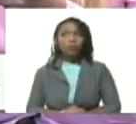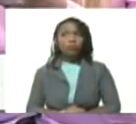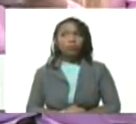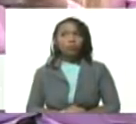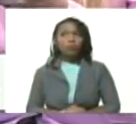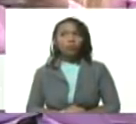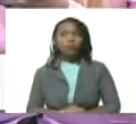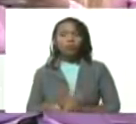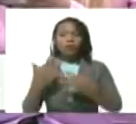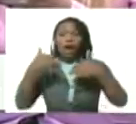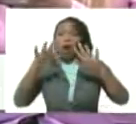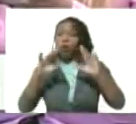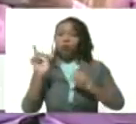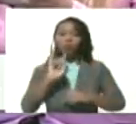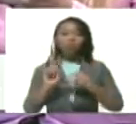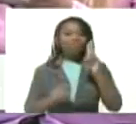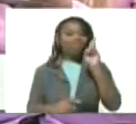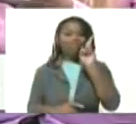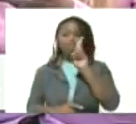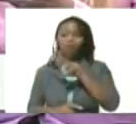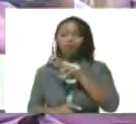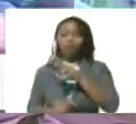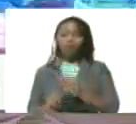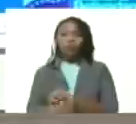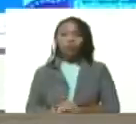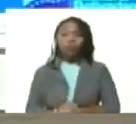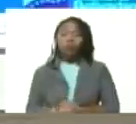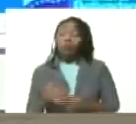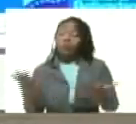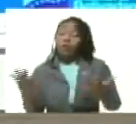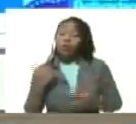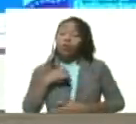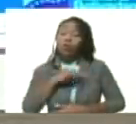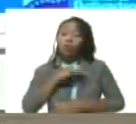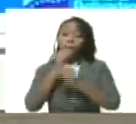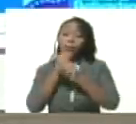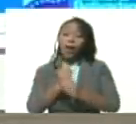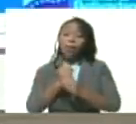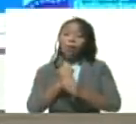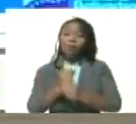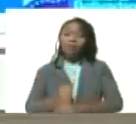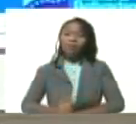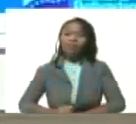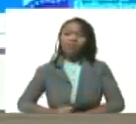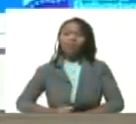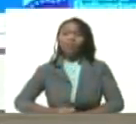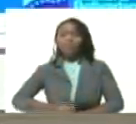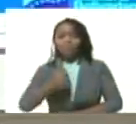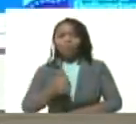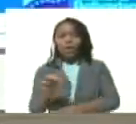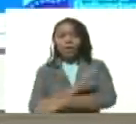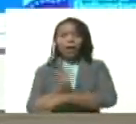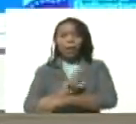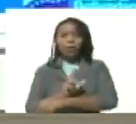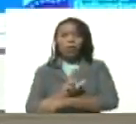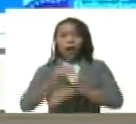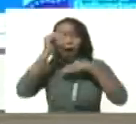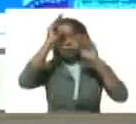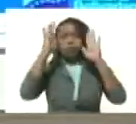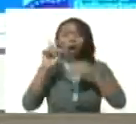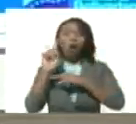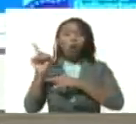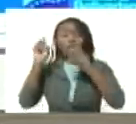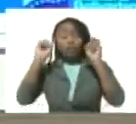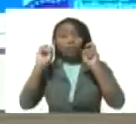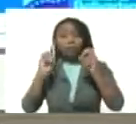Aún no los hemos visto. Así que esperamos máxima celeridad y atención a un caso